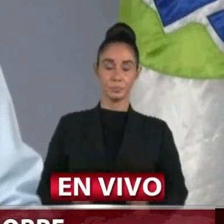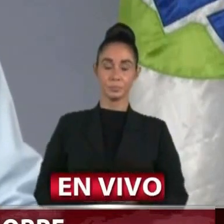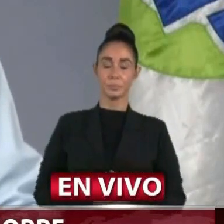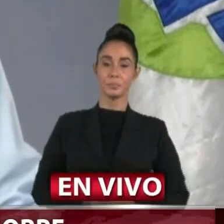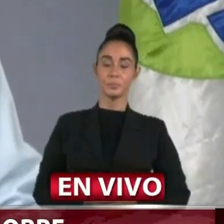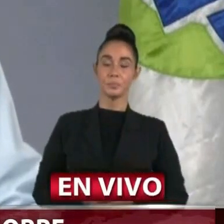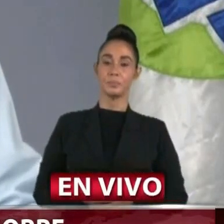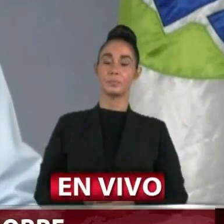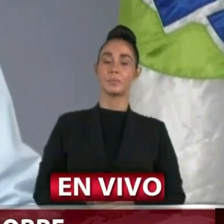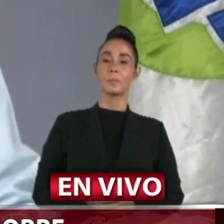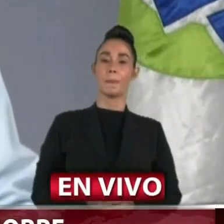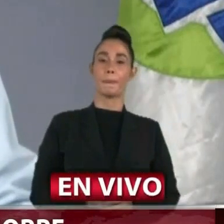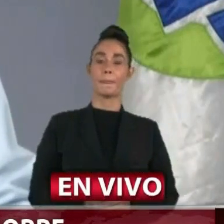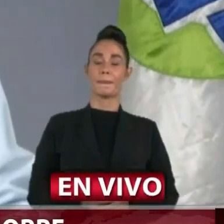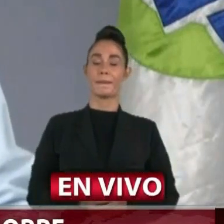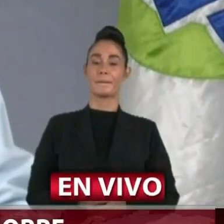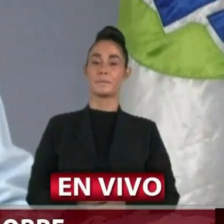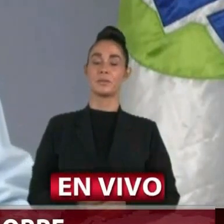COVID-19.